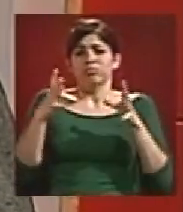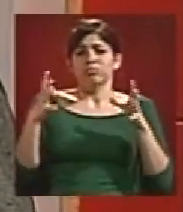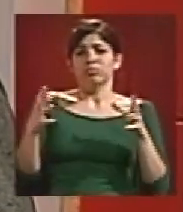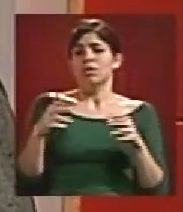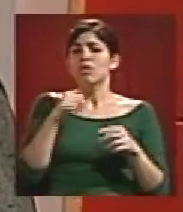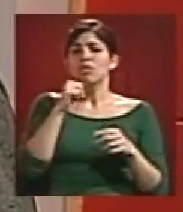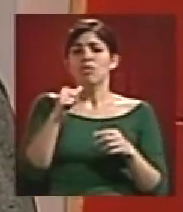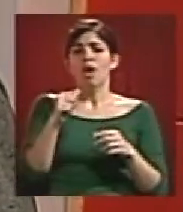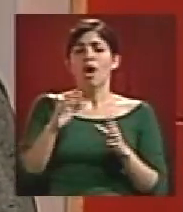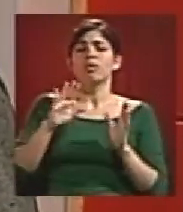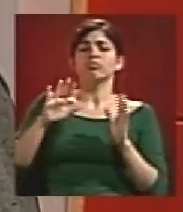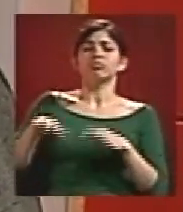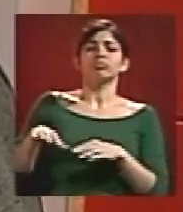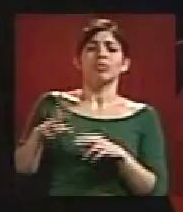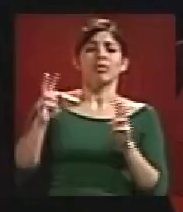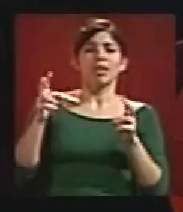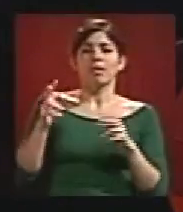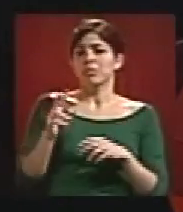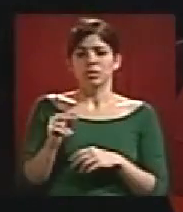este tema, ¿verdad?